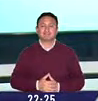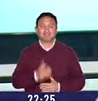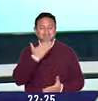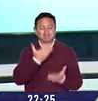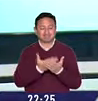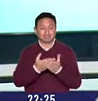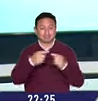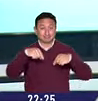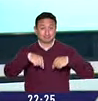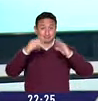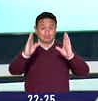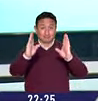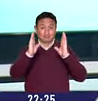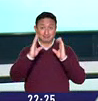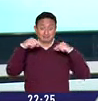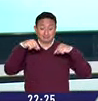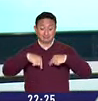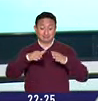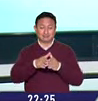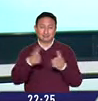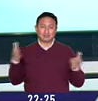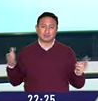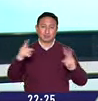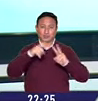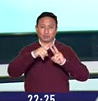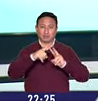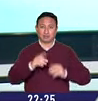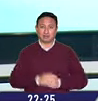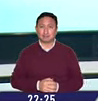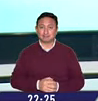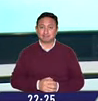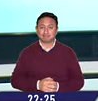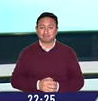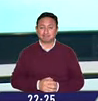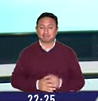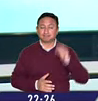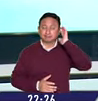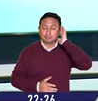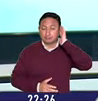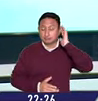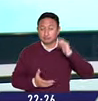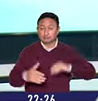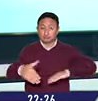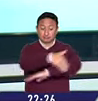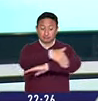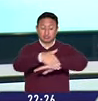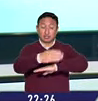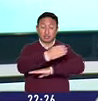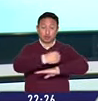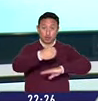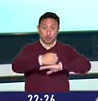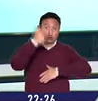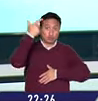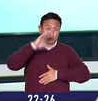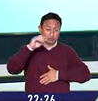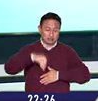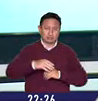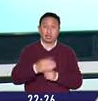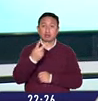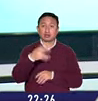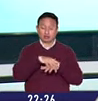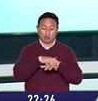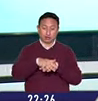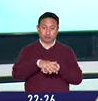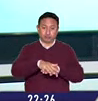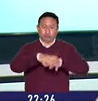Gracias por seguir en sintonía de la emisión estelar del Comercio TV. En los límites de Loro y Loja, el desbordamiento de dos ríos